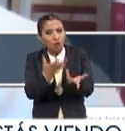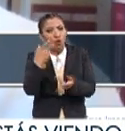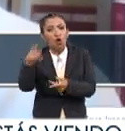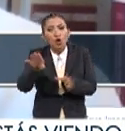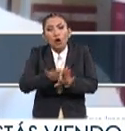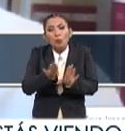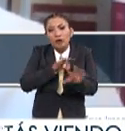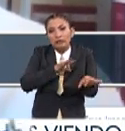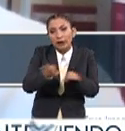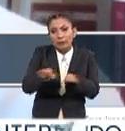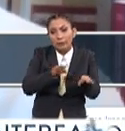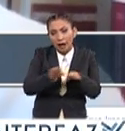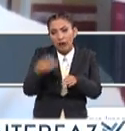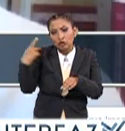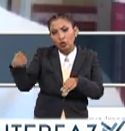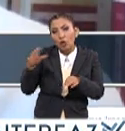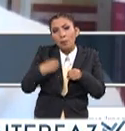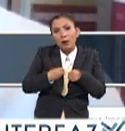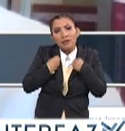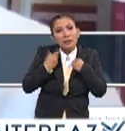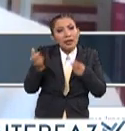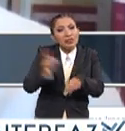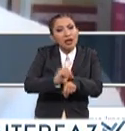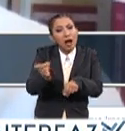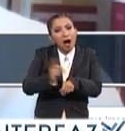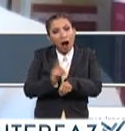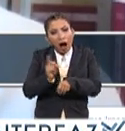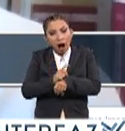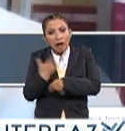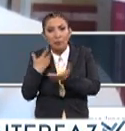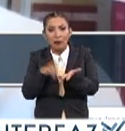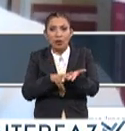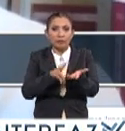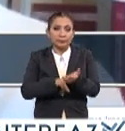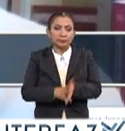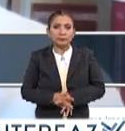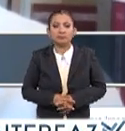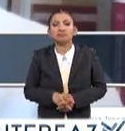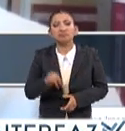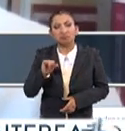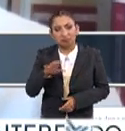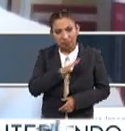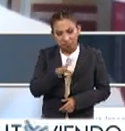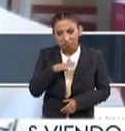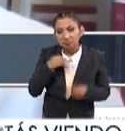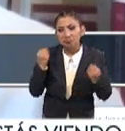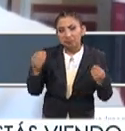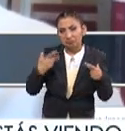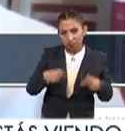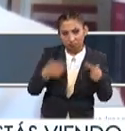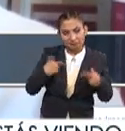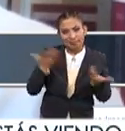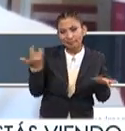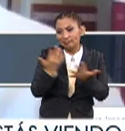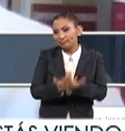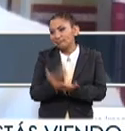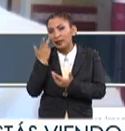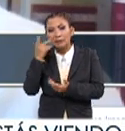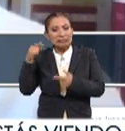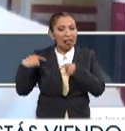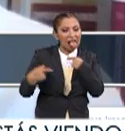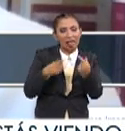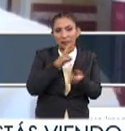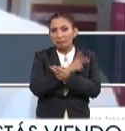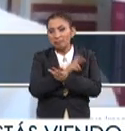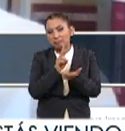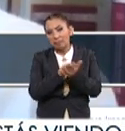conocer cómo trabaja ellos o cómo viven su día en valores. Sí hay mucha gente todavía que seguimos teniendo y trabajando